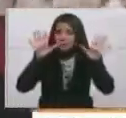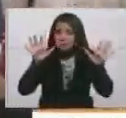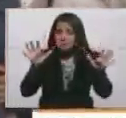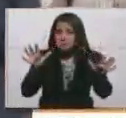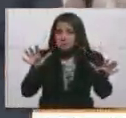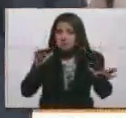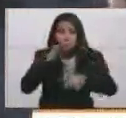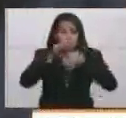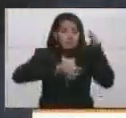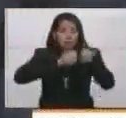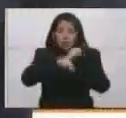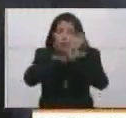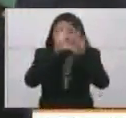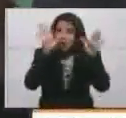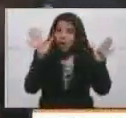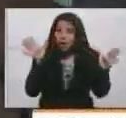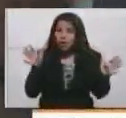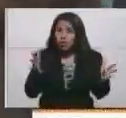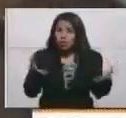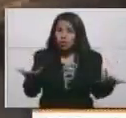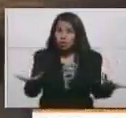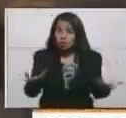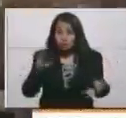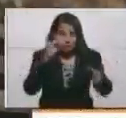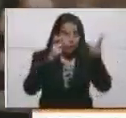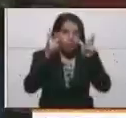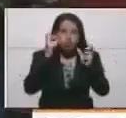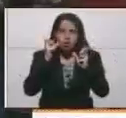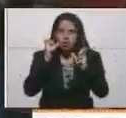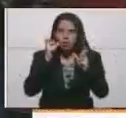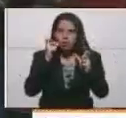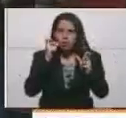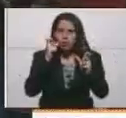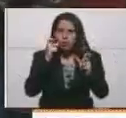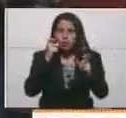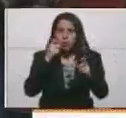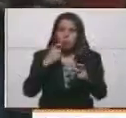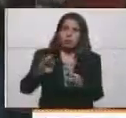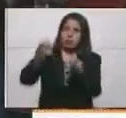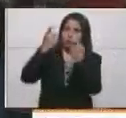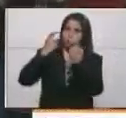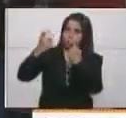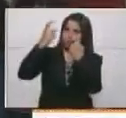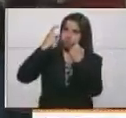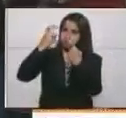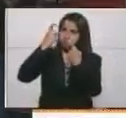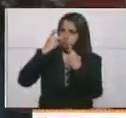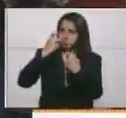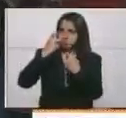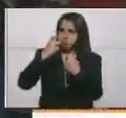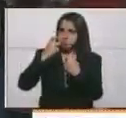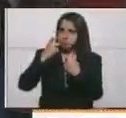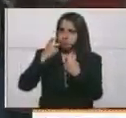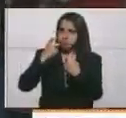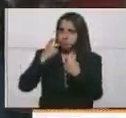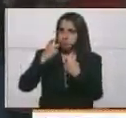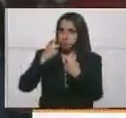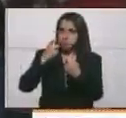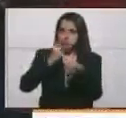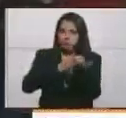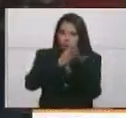muy claras, que estaba escuchando en las orientaciones que estabas dando y en